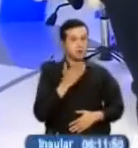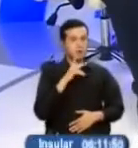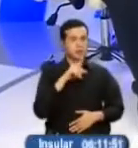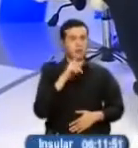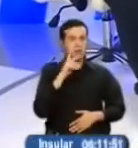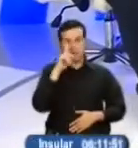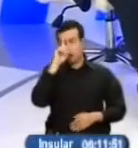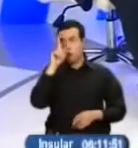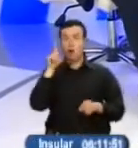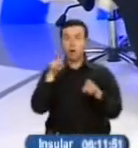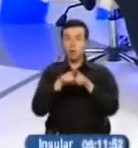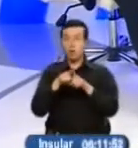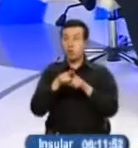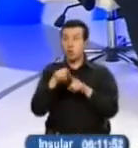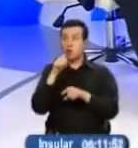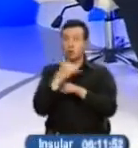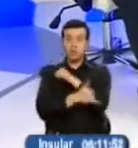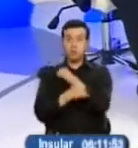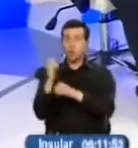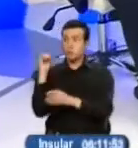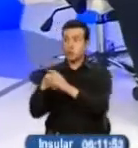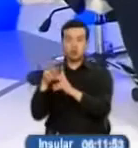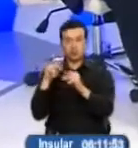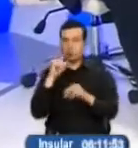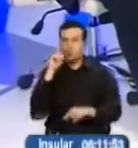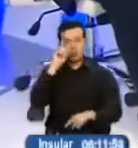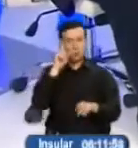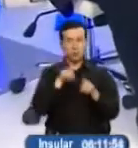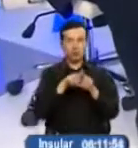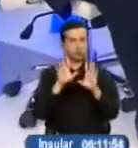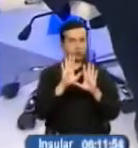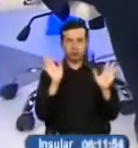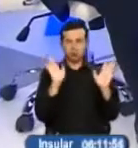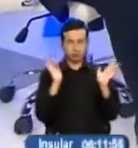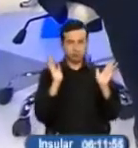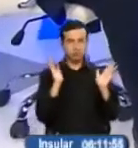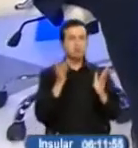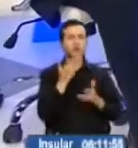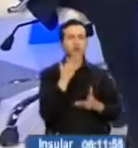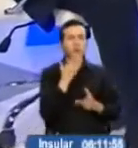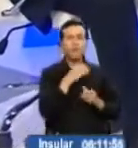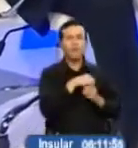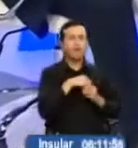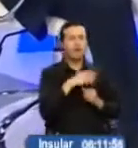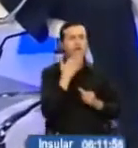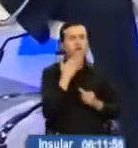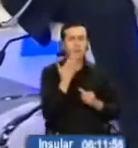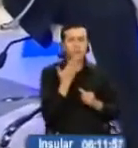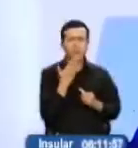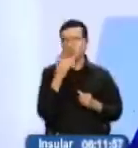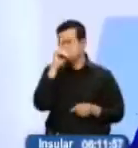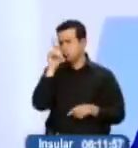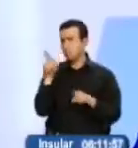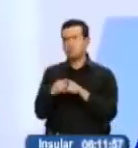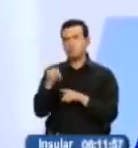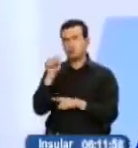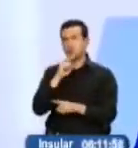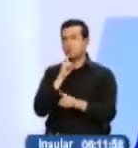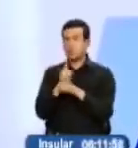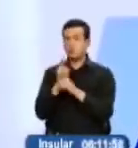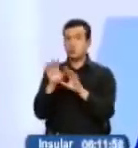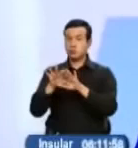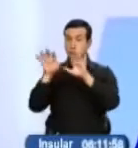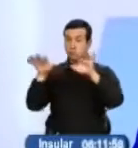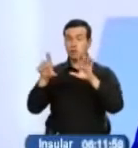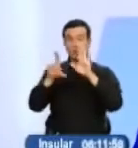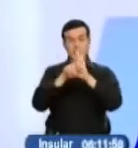paraísos fiscales, pero habría que ver es con qué fin y cuál es el origen de esos fondos que se sacaron. Coincido con usted. Creo que hay que hacer una diferencia